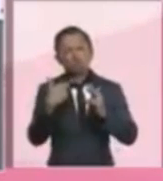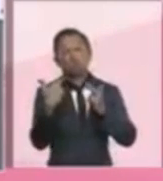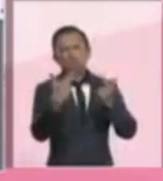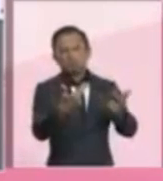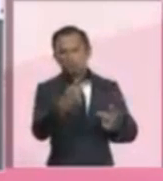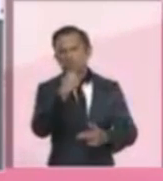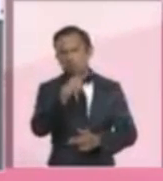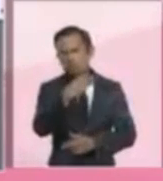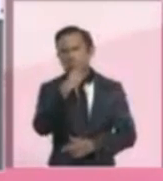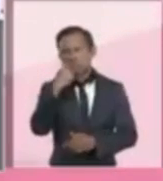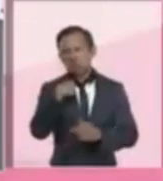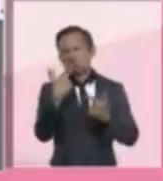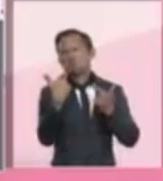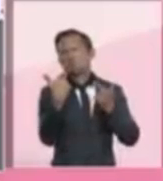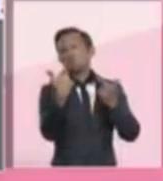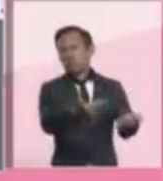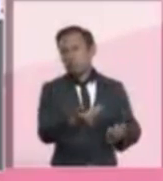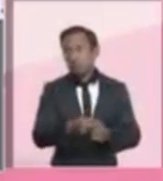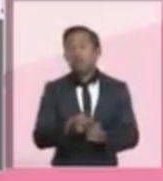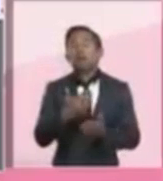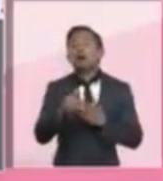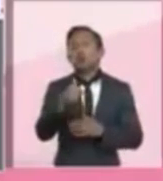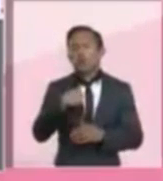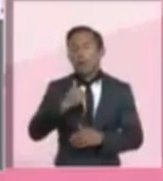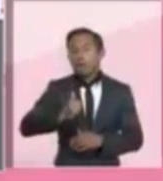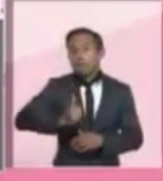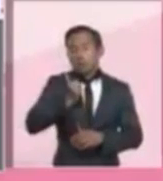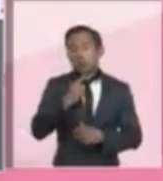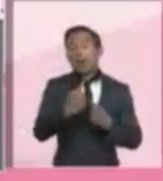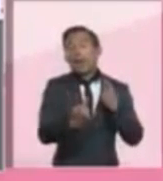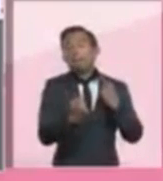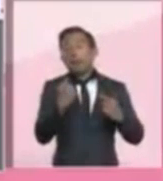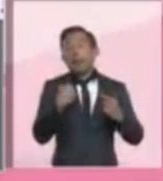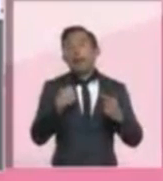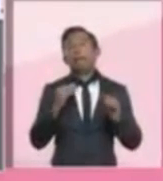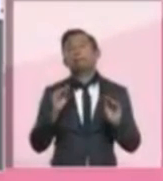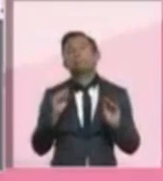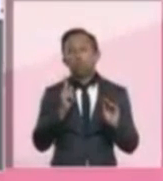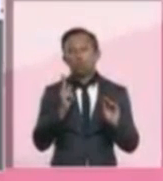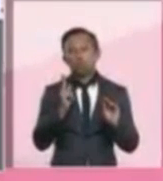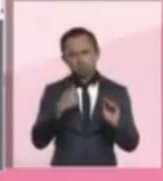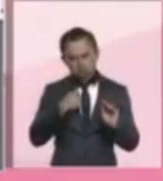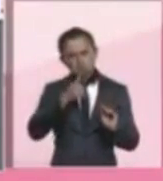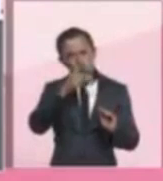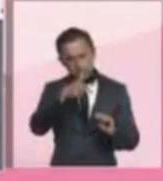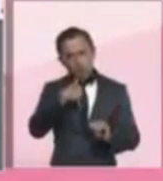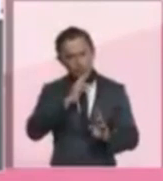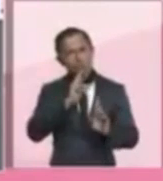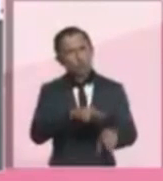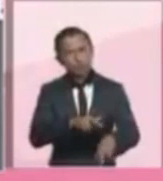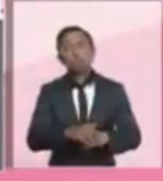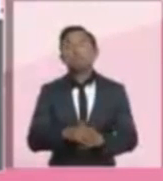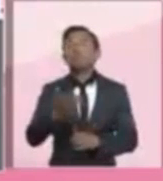aprovechar de una vez para contestarle, porque no me voy a quedar sin responder, de que el FOAPROA